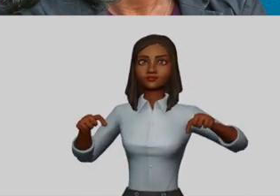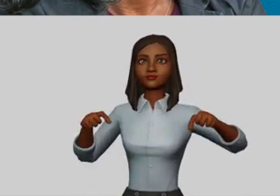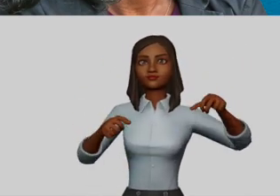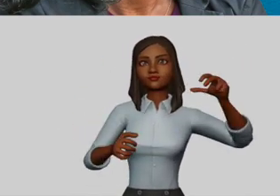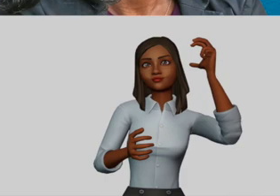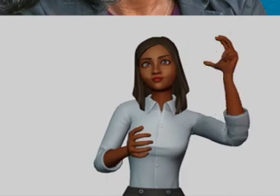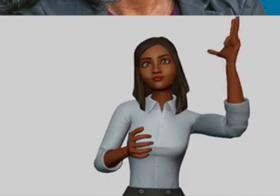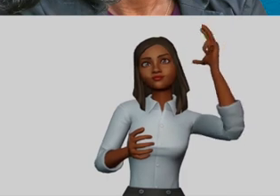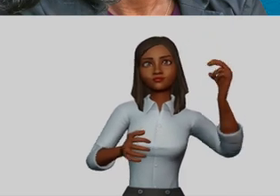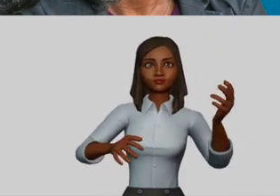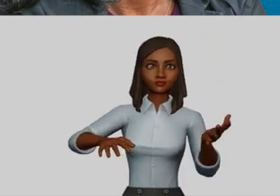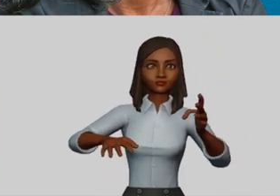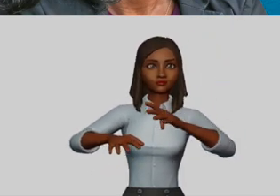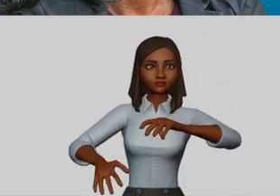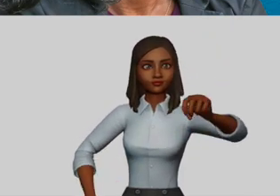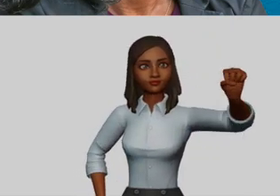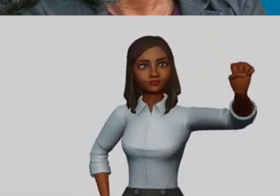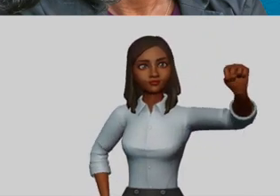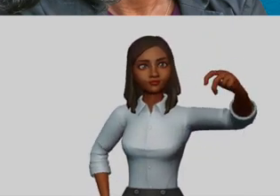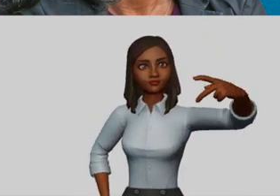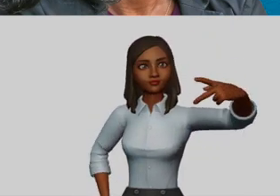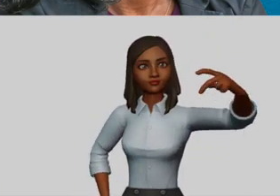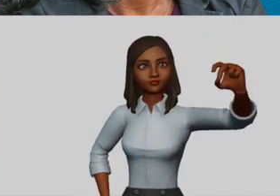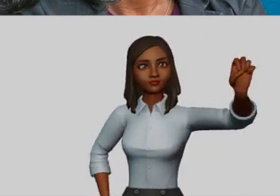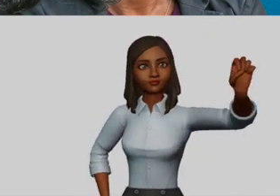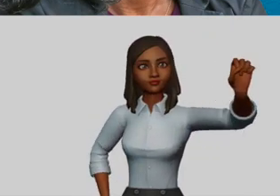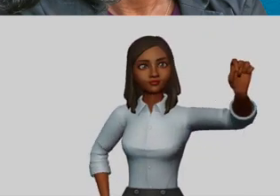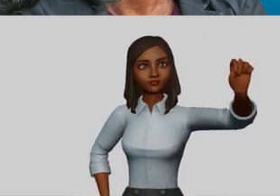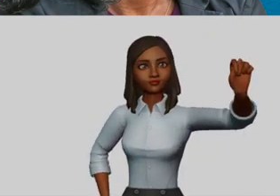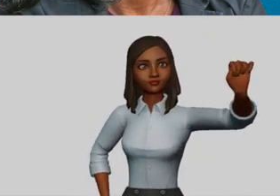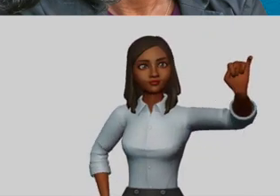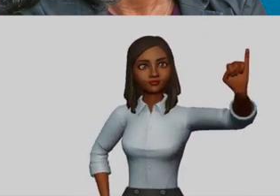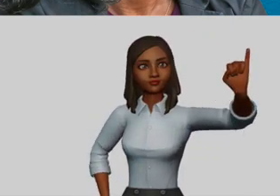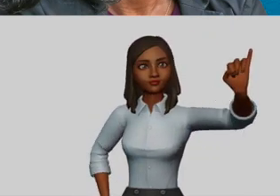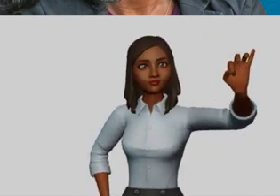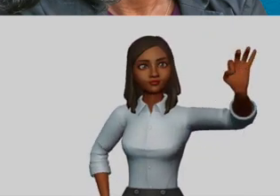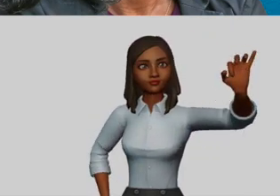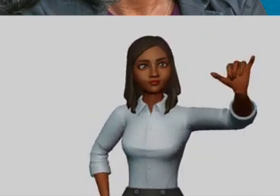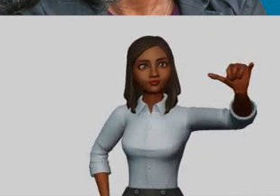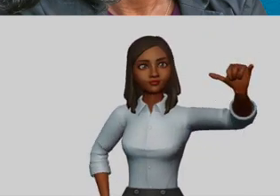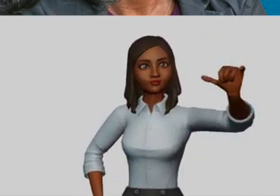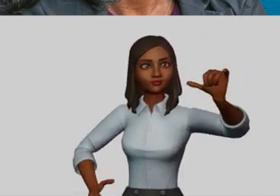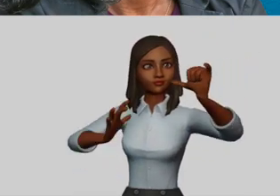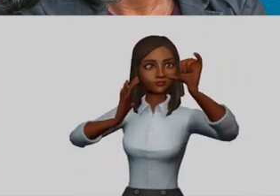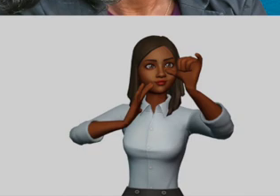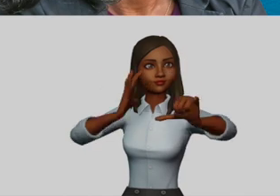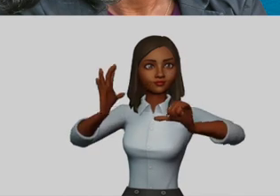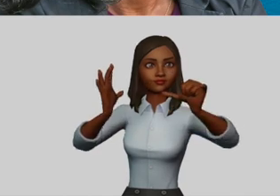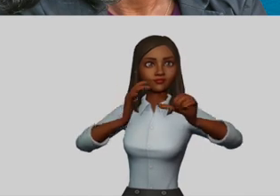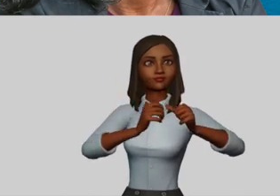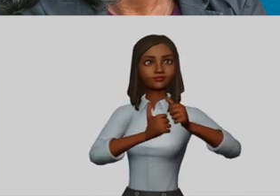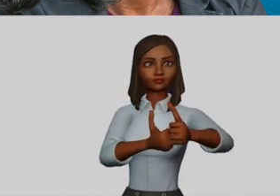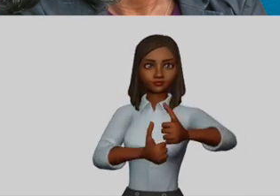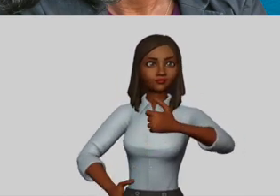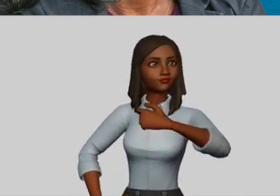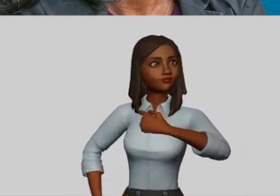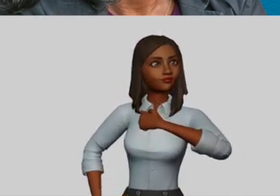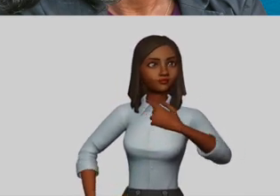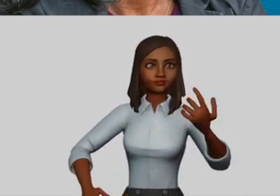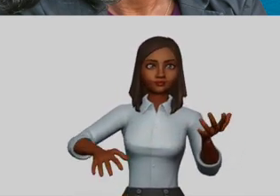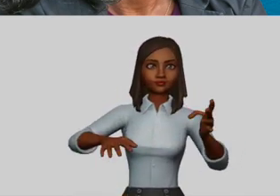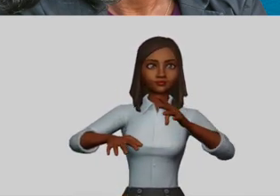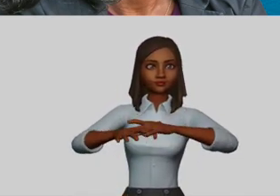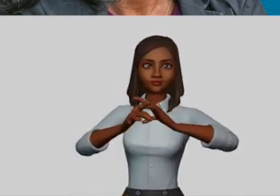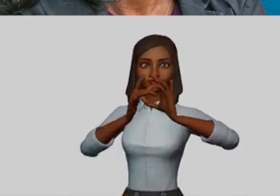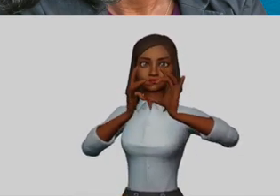dominicanos y dominicanas que están abriendo paso en el sector de tecnología alrededor del mundo. Gracias a todo el equipo que hace posible este